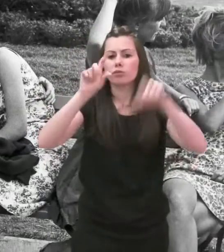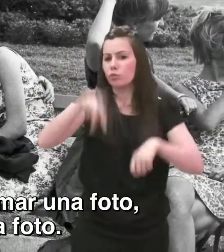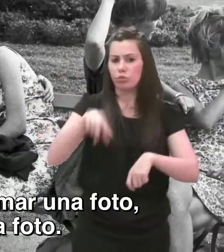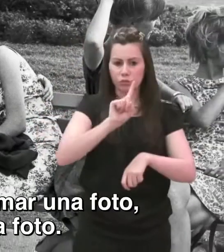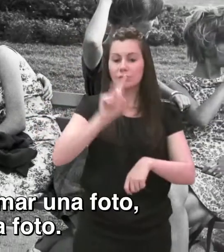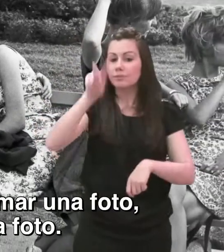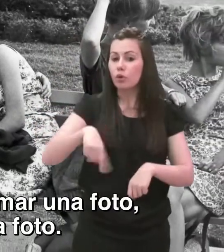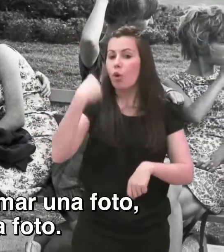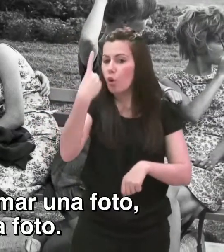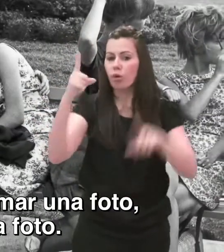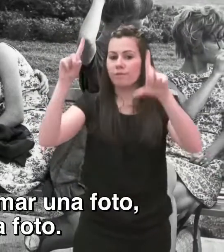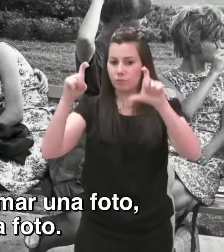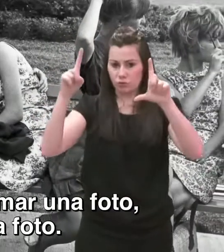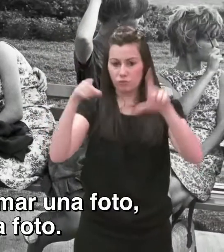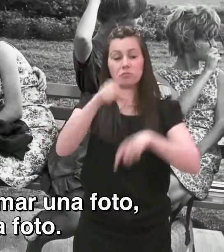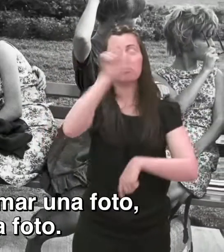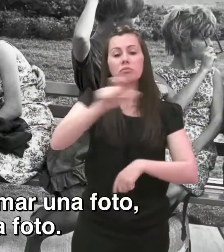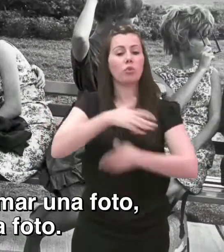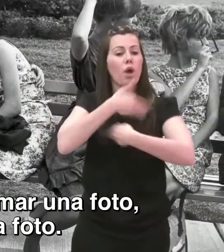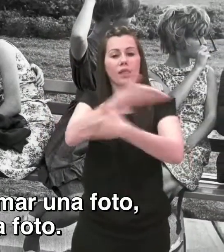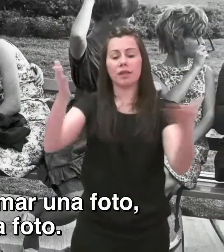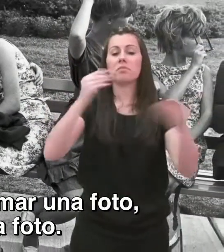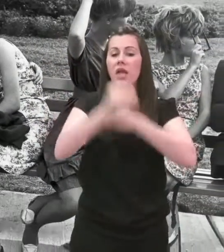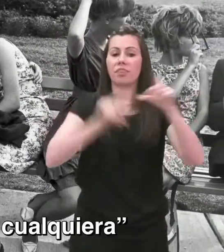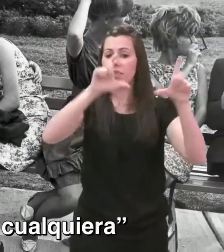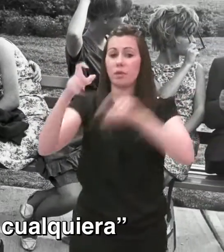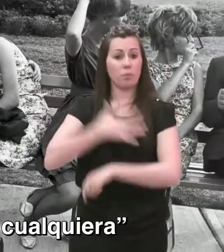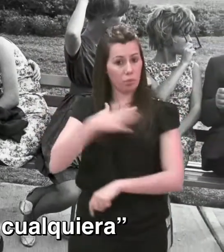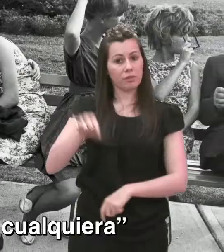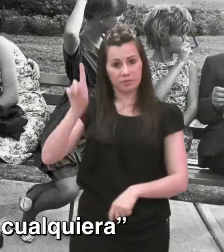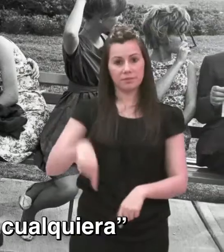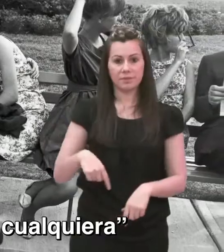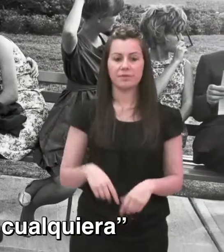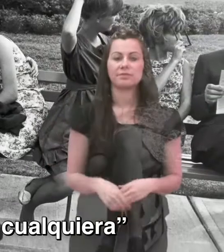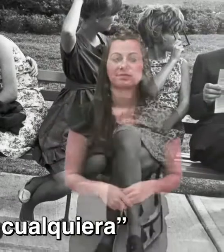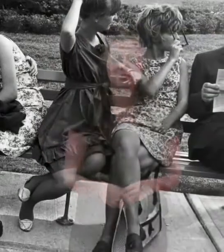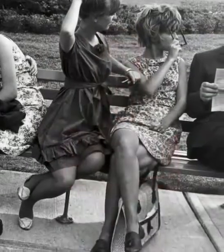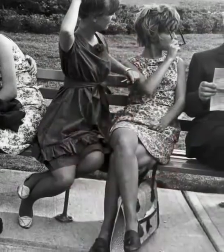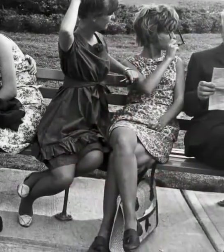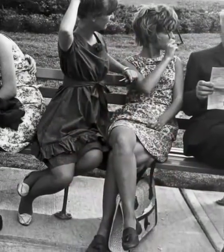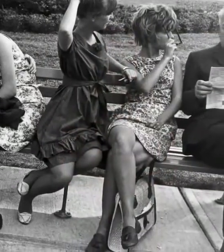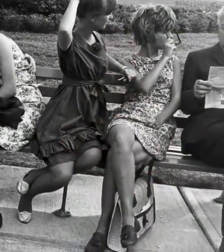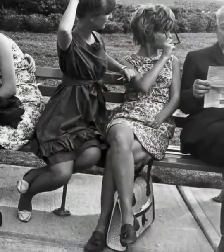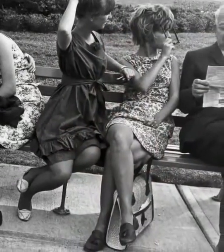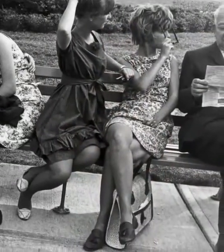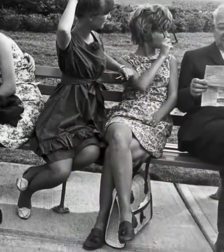aparezca. Lo que quieres es tomar una foto, no una buena foto. Eso puede hacerlo cualquiera».